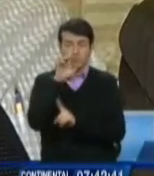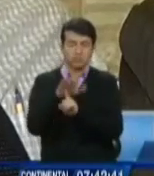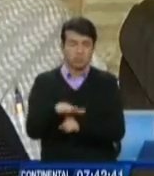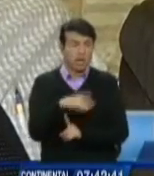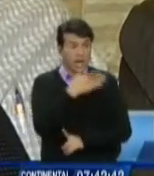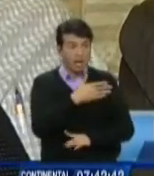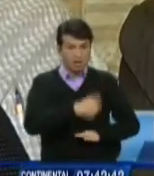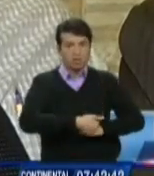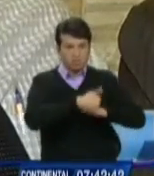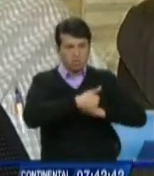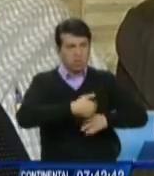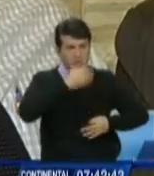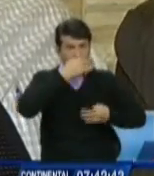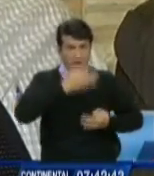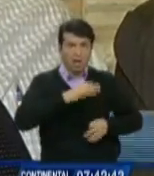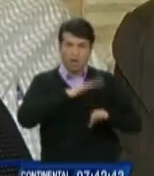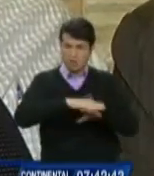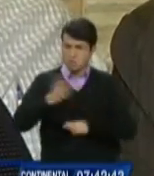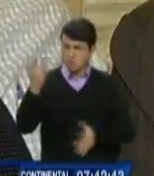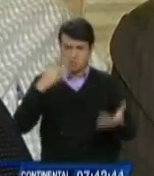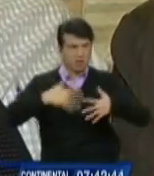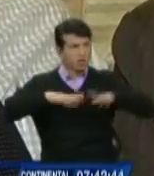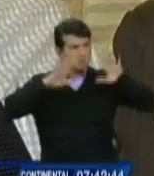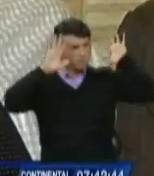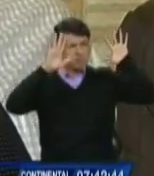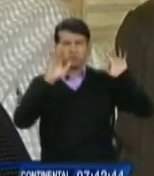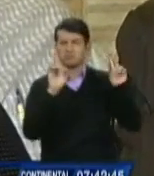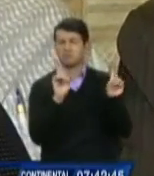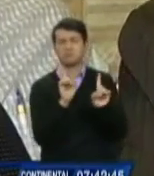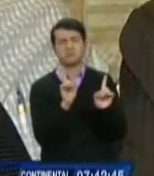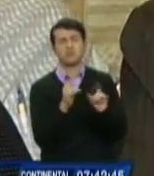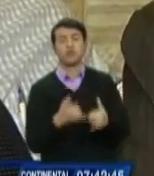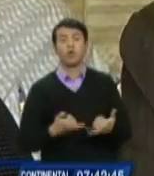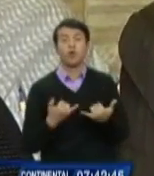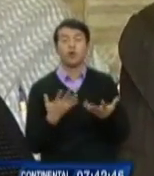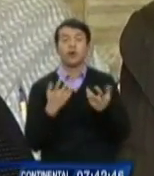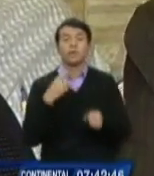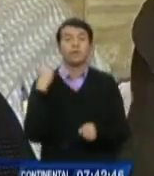ninguna autoridad moral para convocar al paro a la gente. Nosotros lo que necesitamos es trabajo.